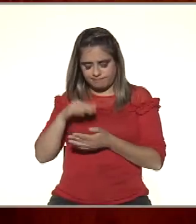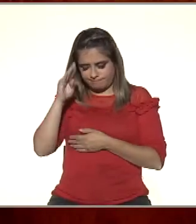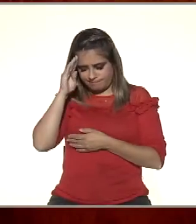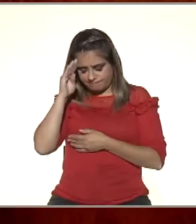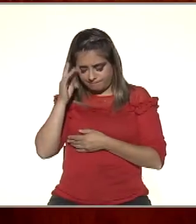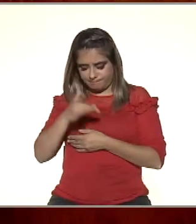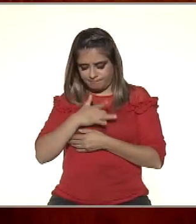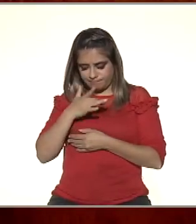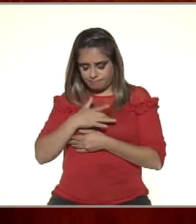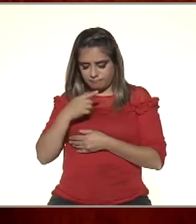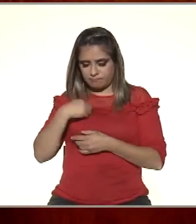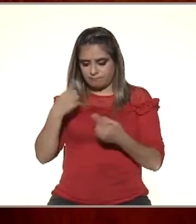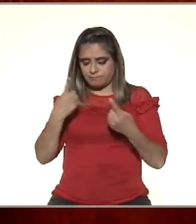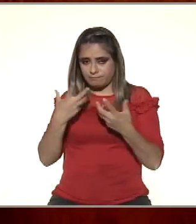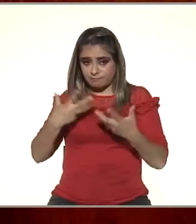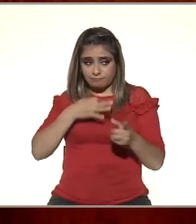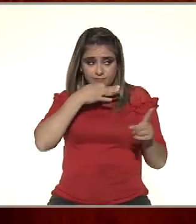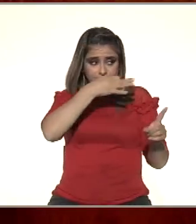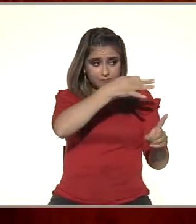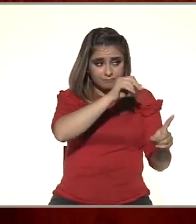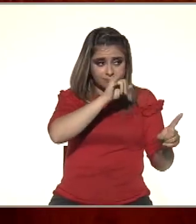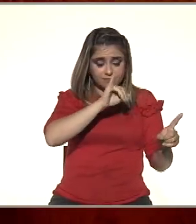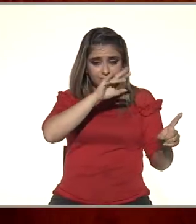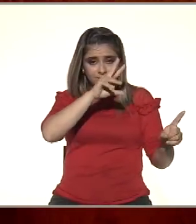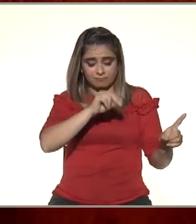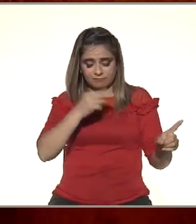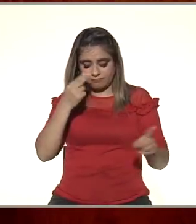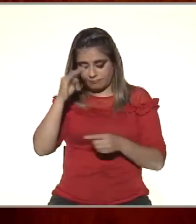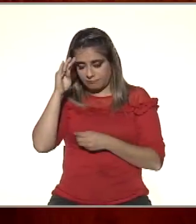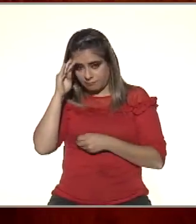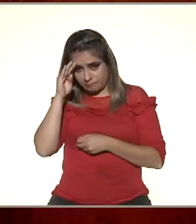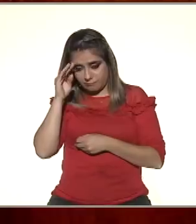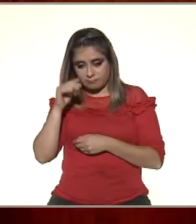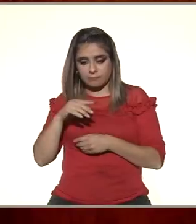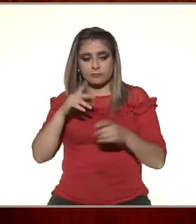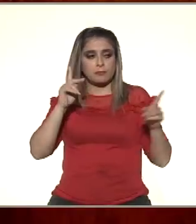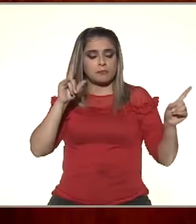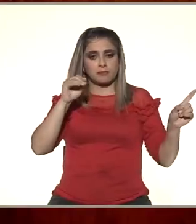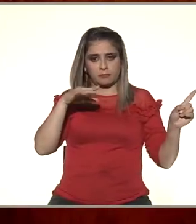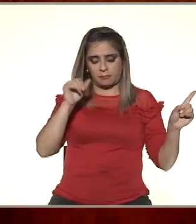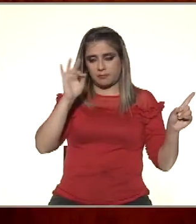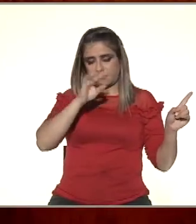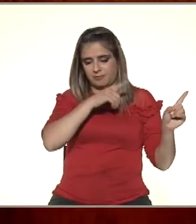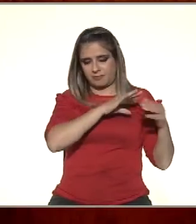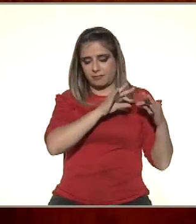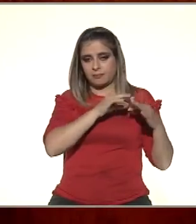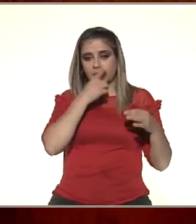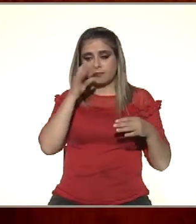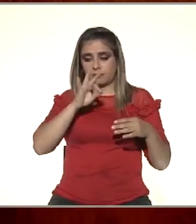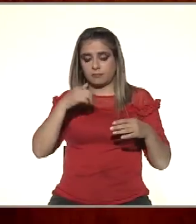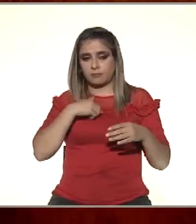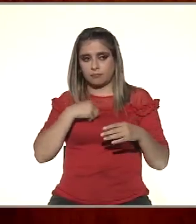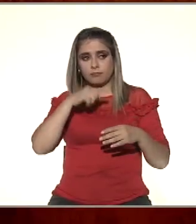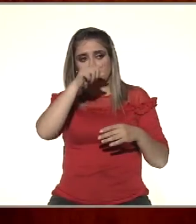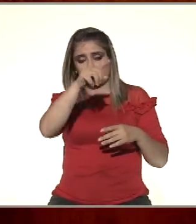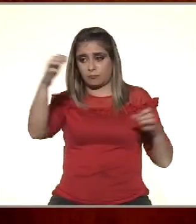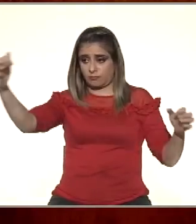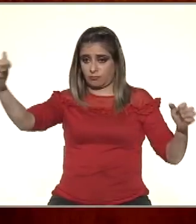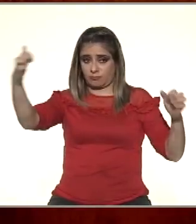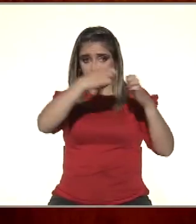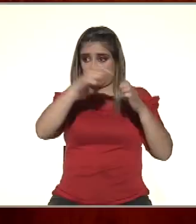reflexionar qué es lo que van a hacer. Y a lo mejor esto que decía Paloma, a lo mejor tiene que hablar con el infractor, diríamos, que